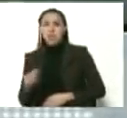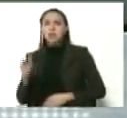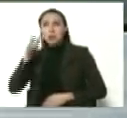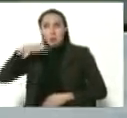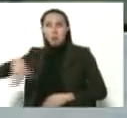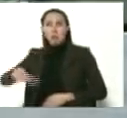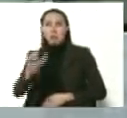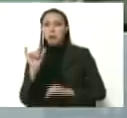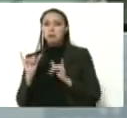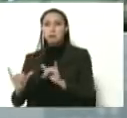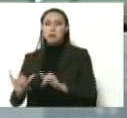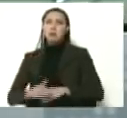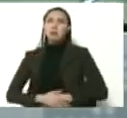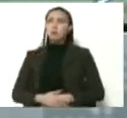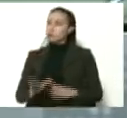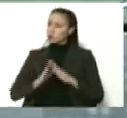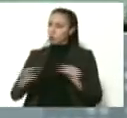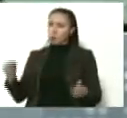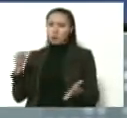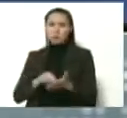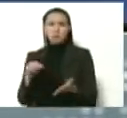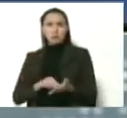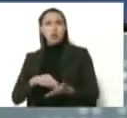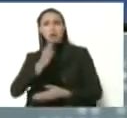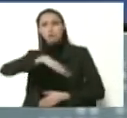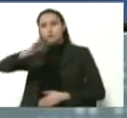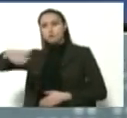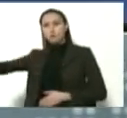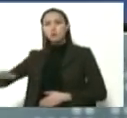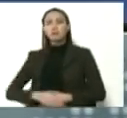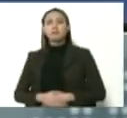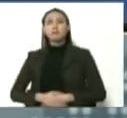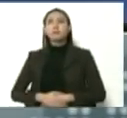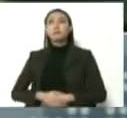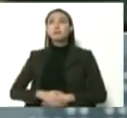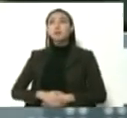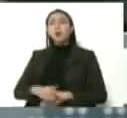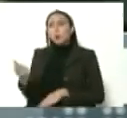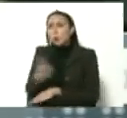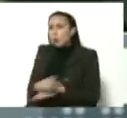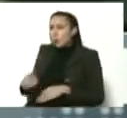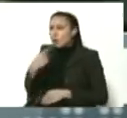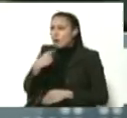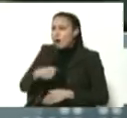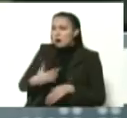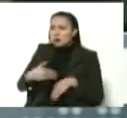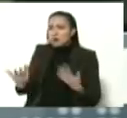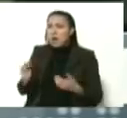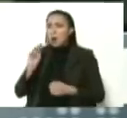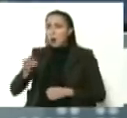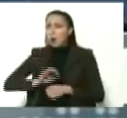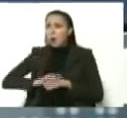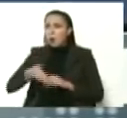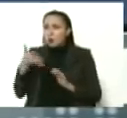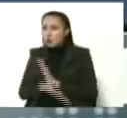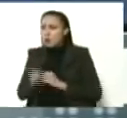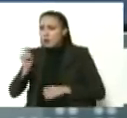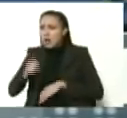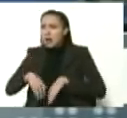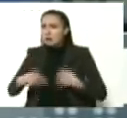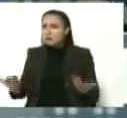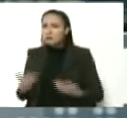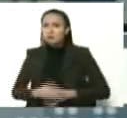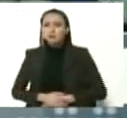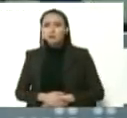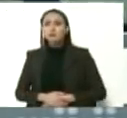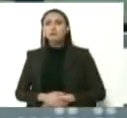los altos mirandinos y de toda Miranda. Bueno, gobernador, ¿qué me puede decir Héctor Rodríguez? La Fuerza de Tarea